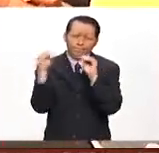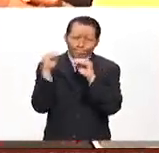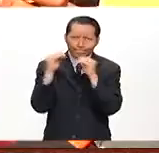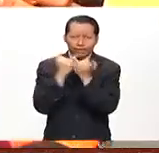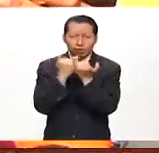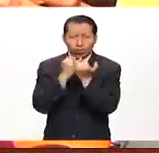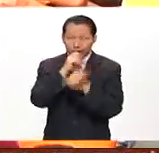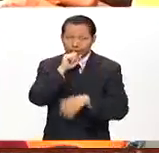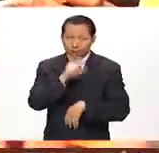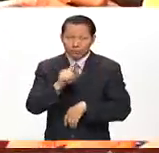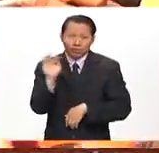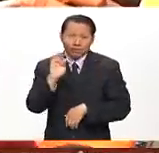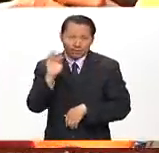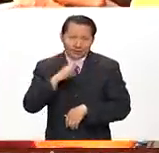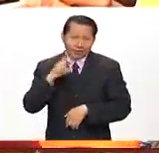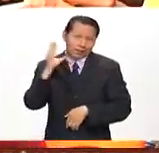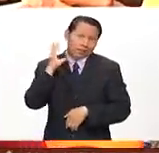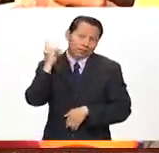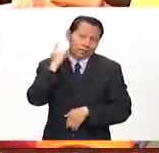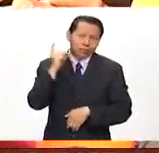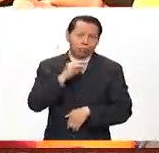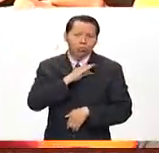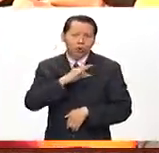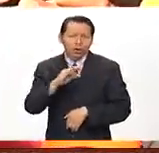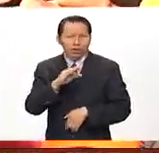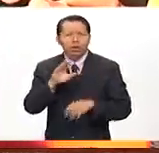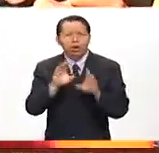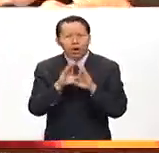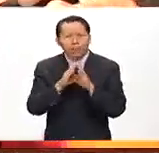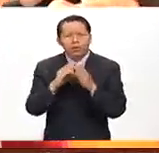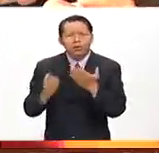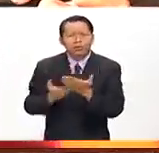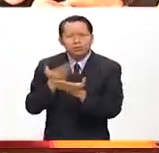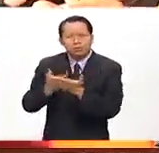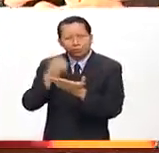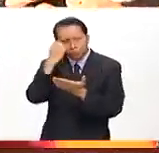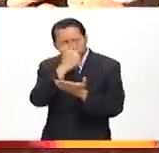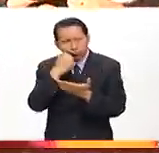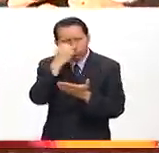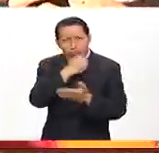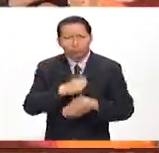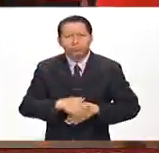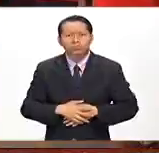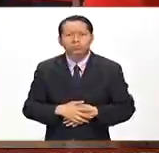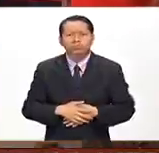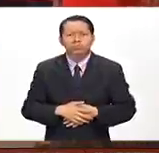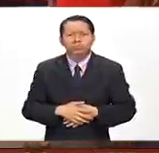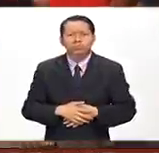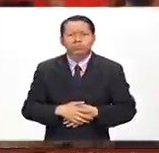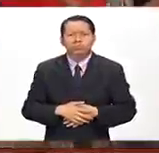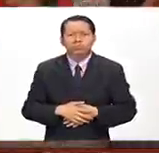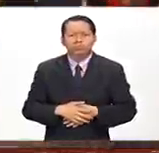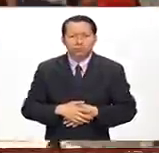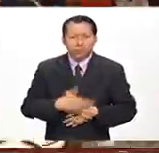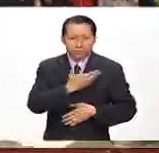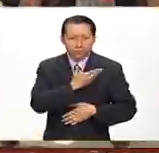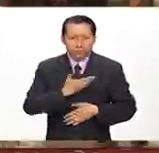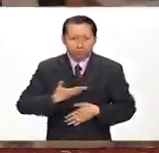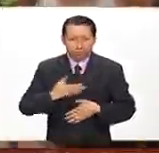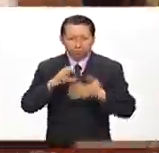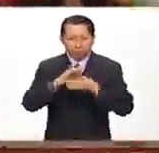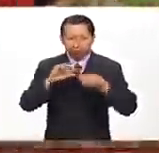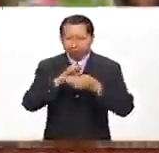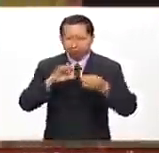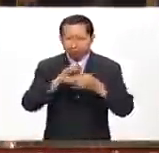así considerarlo, pues estudie las iniciativas que presentan. Qué bueno. El presidente reiteró que